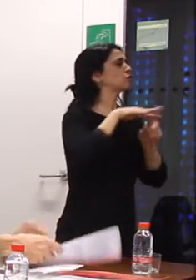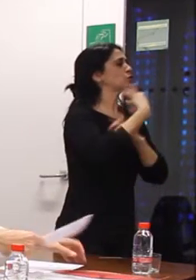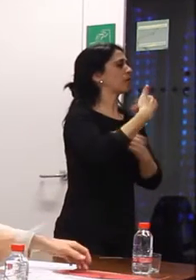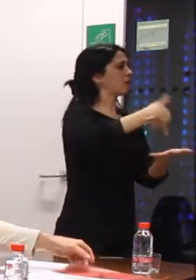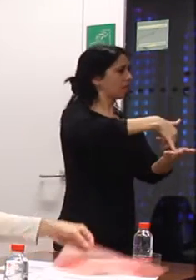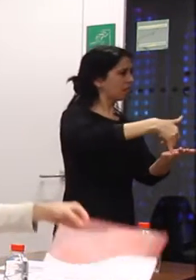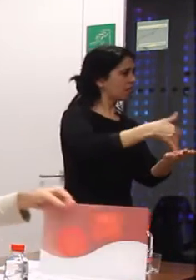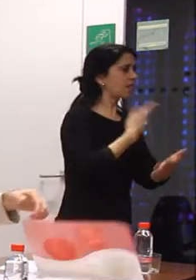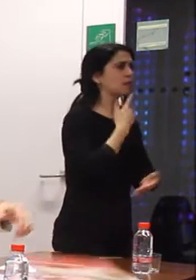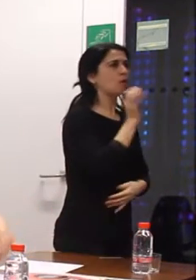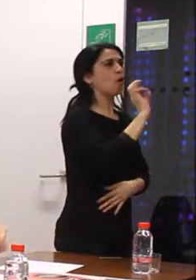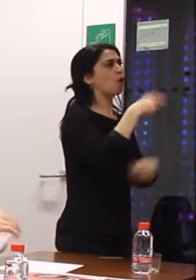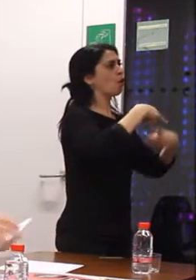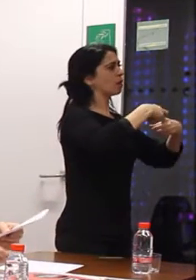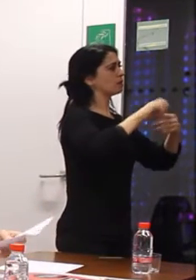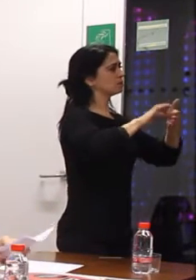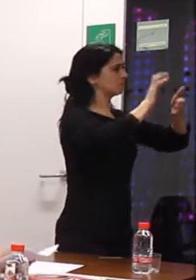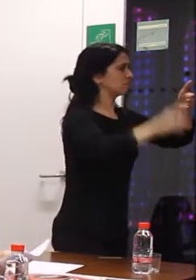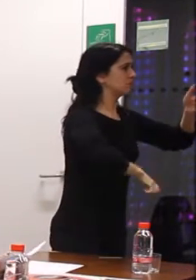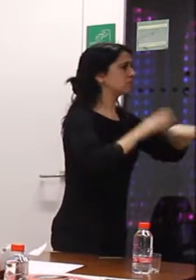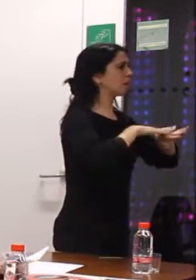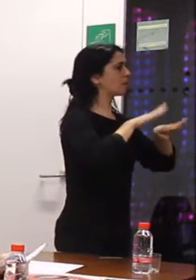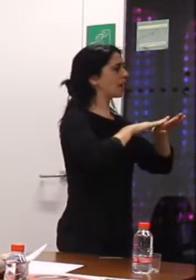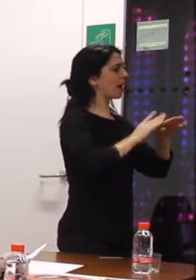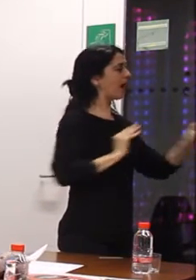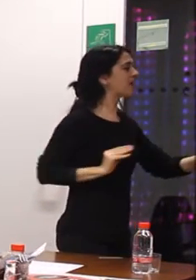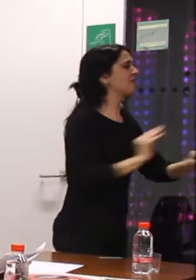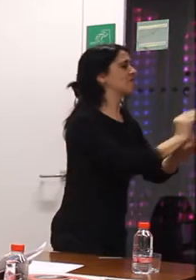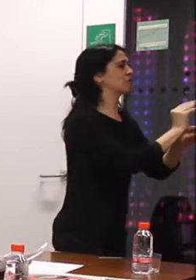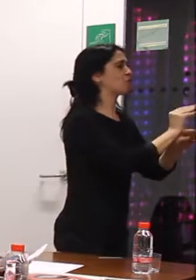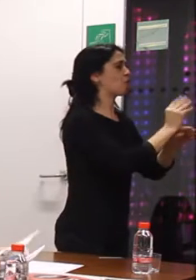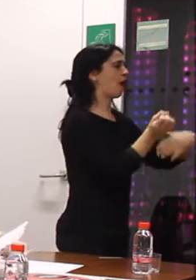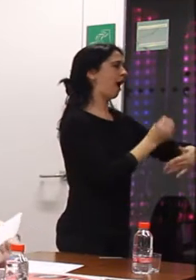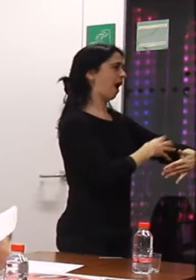Deducciones fiscales para inversiones en ahorro energético. ¿Vale? Por ejemplo,